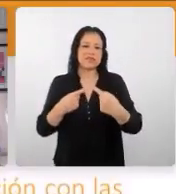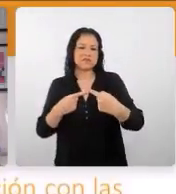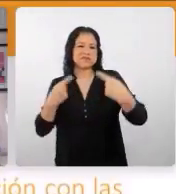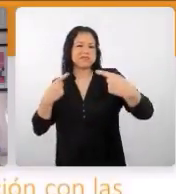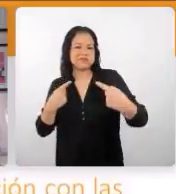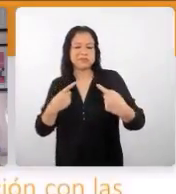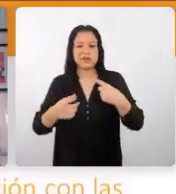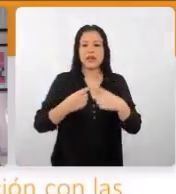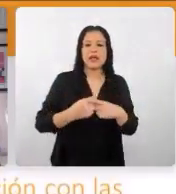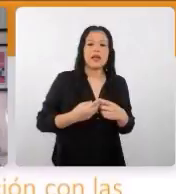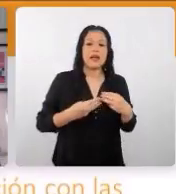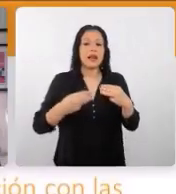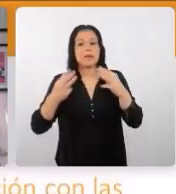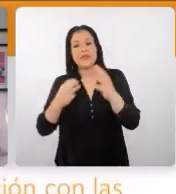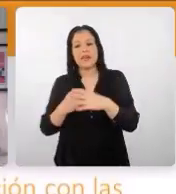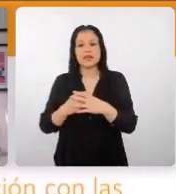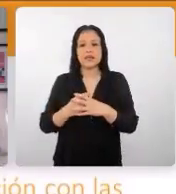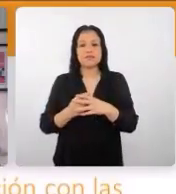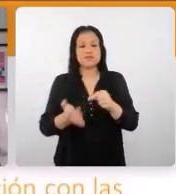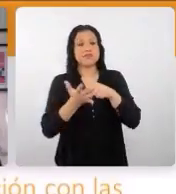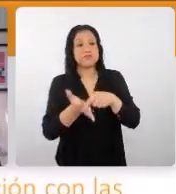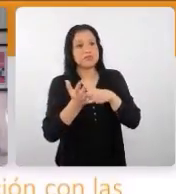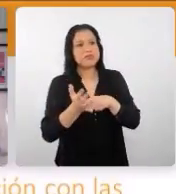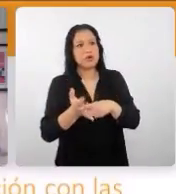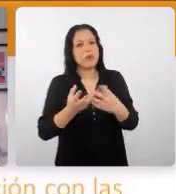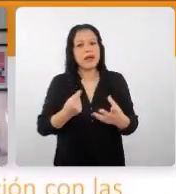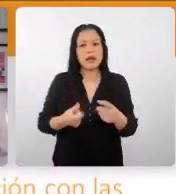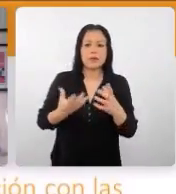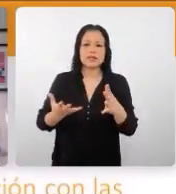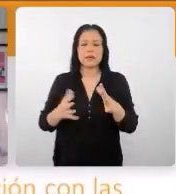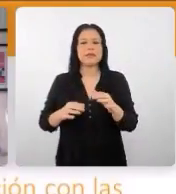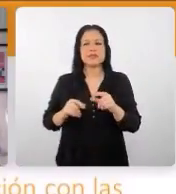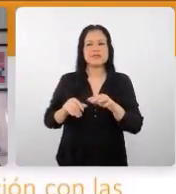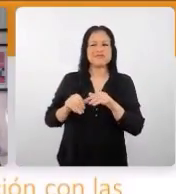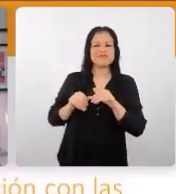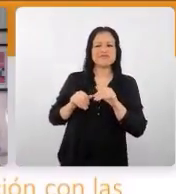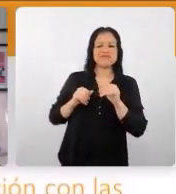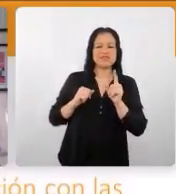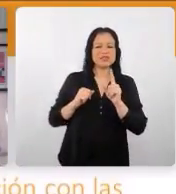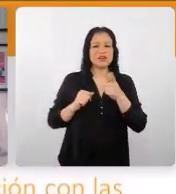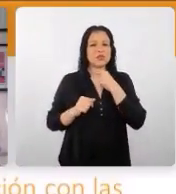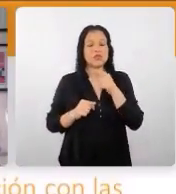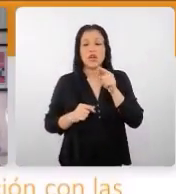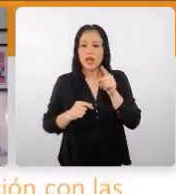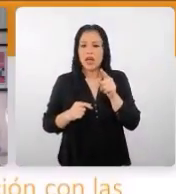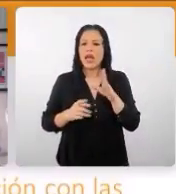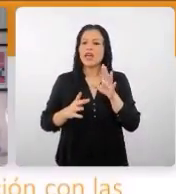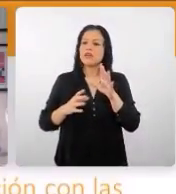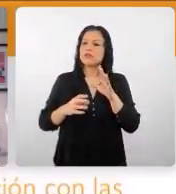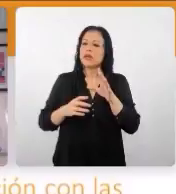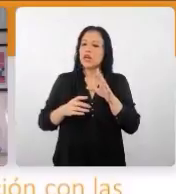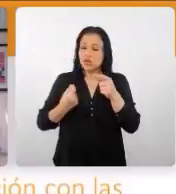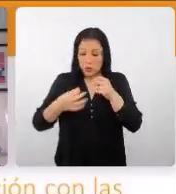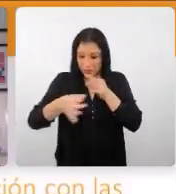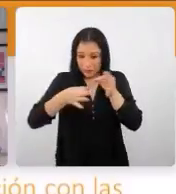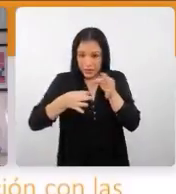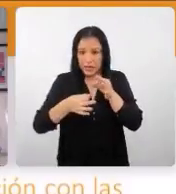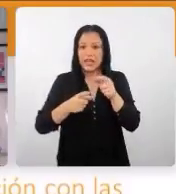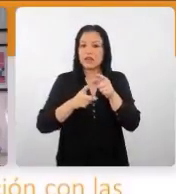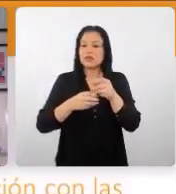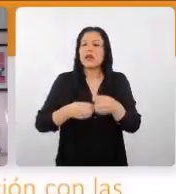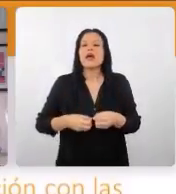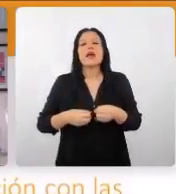las tácticas de alta presión en la negociación porque pueden resultar contraproducentes. Ellos suelen tomar su tiempo para analizar